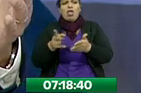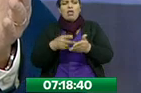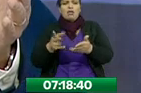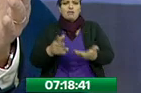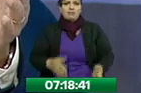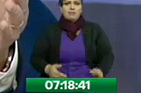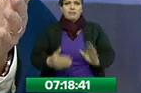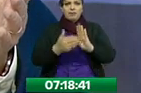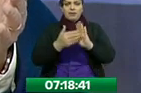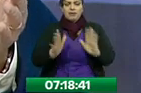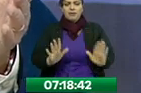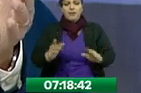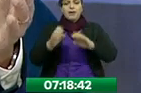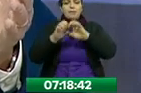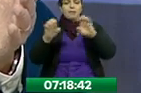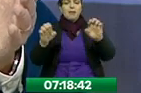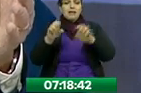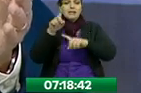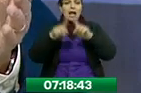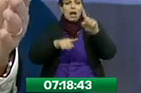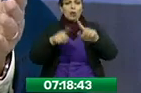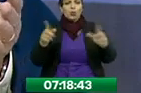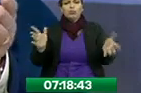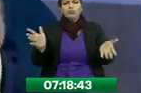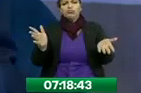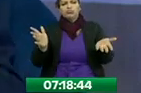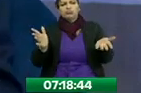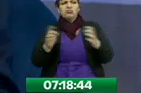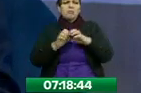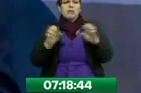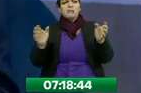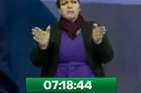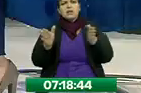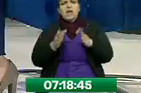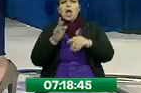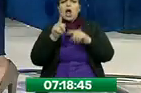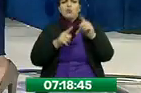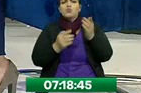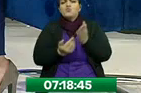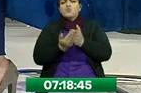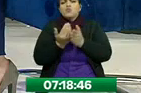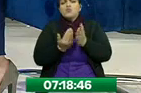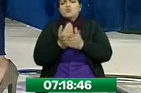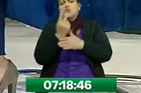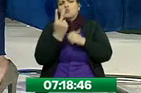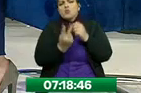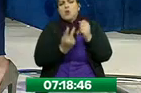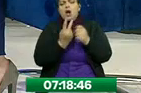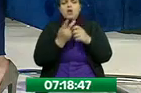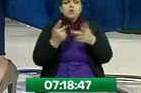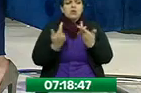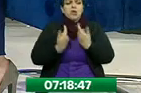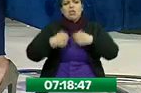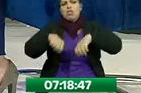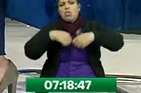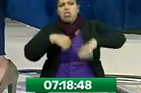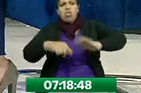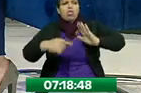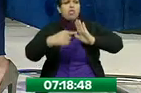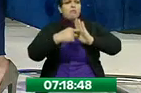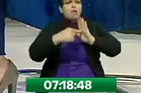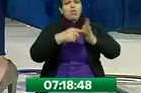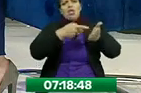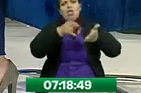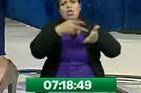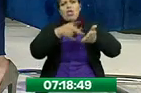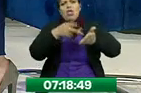el exceso de impuestos y por el exceso de trámites. Una cosa es la reforma tributaria y otra la reforma laboral.